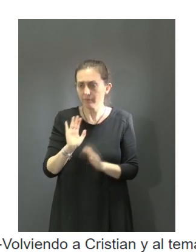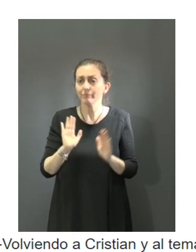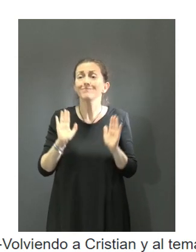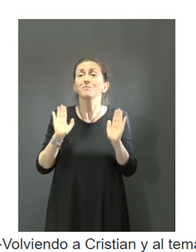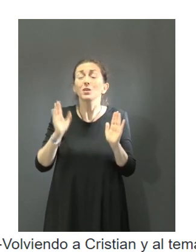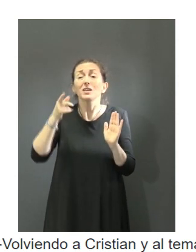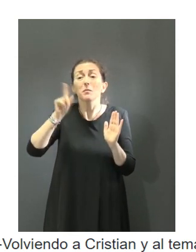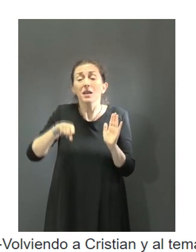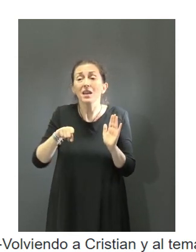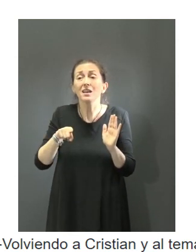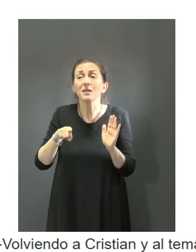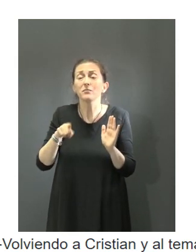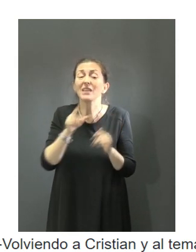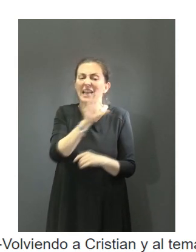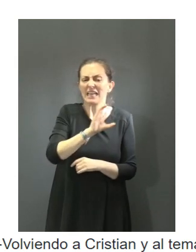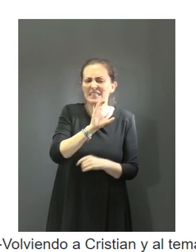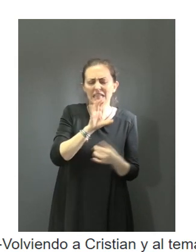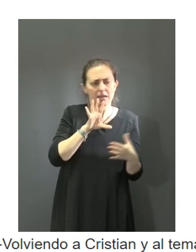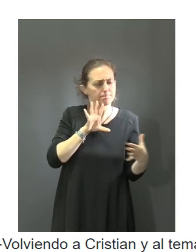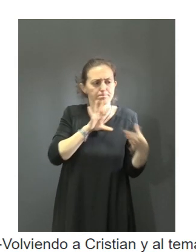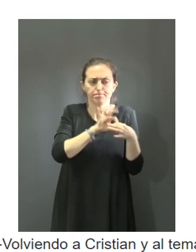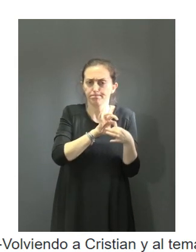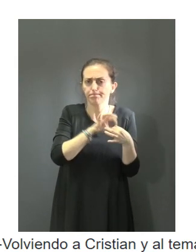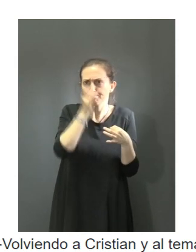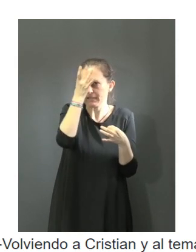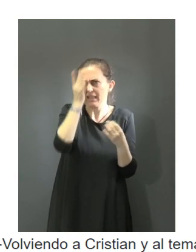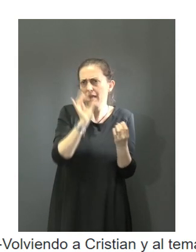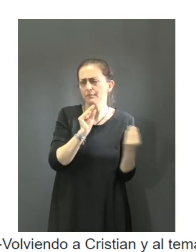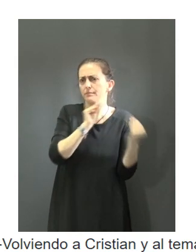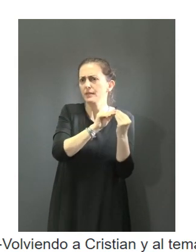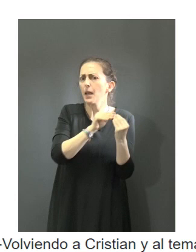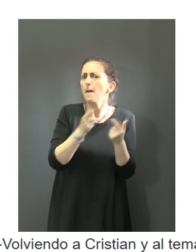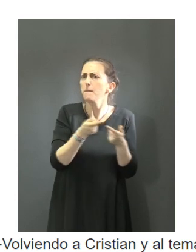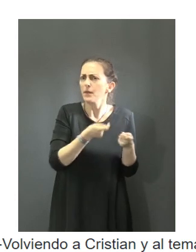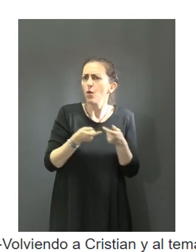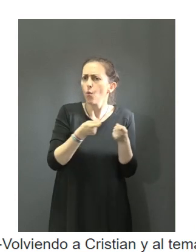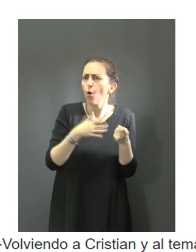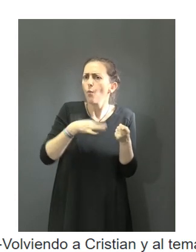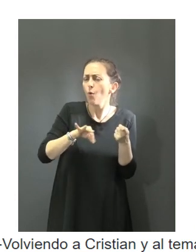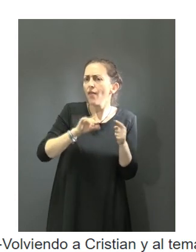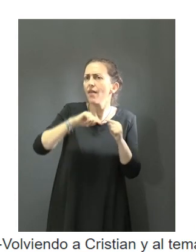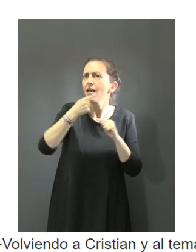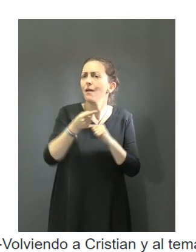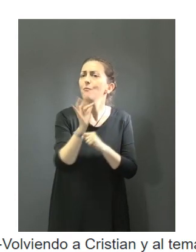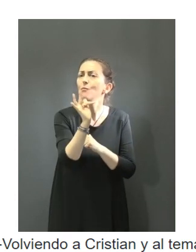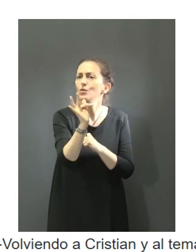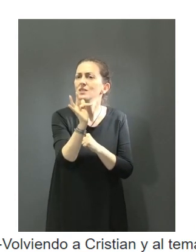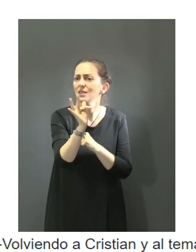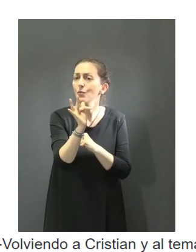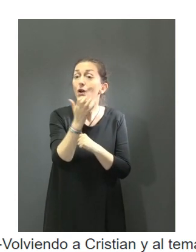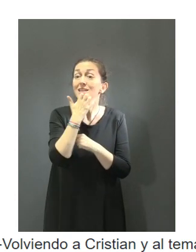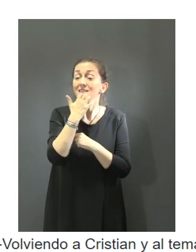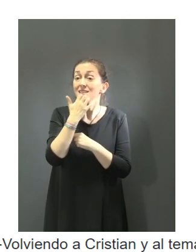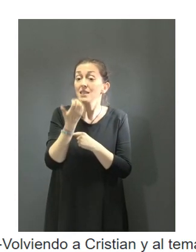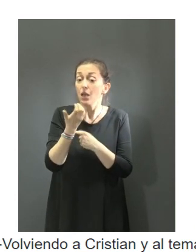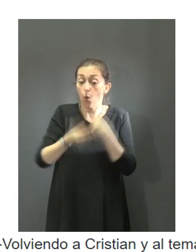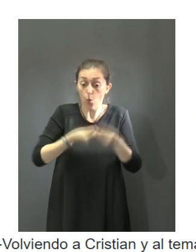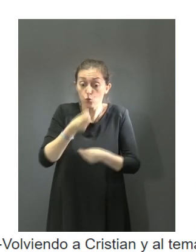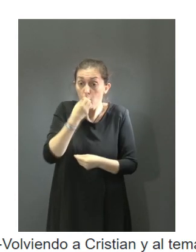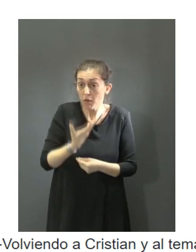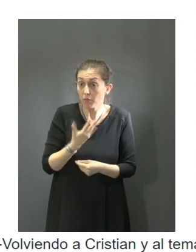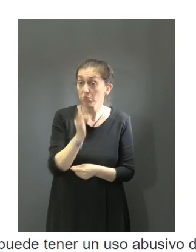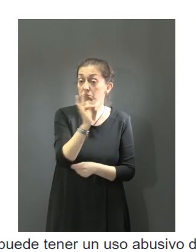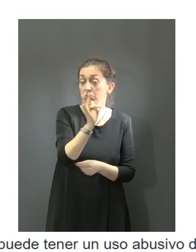comparto contigo, Cristian, la idea de, bueno, los videojuegos pueden tener un efecto positivo si son bien